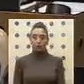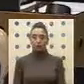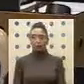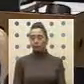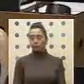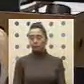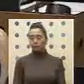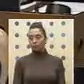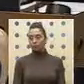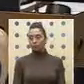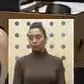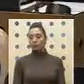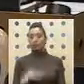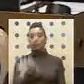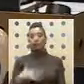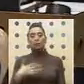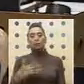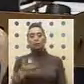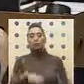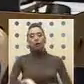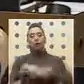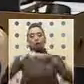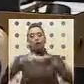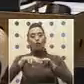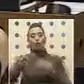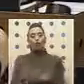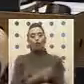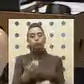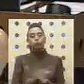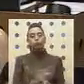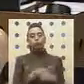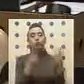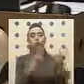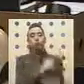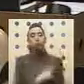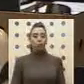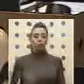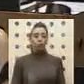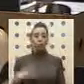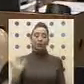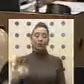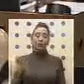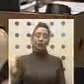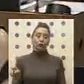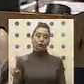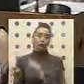Su importancia para las finanzas públicas es de gran relevancia.